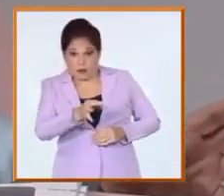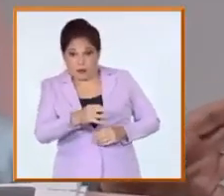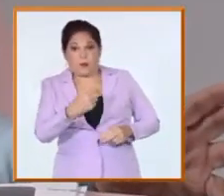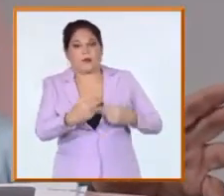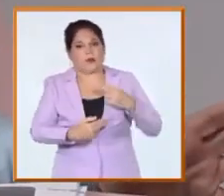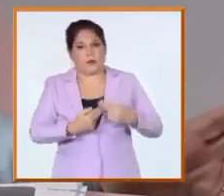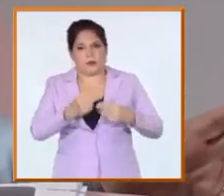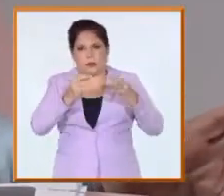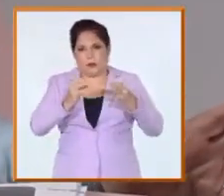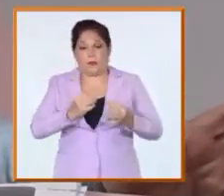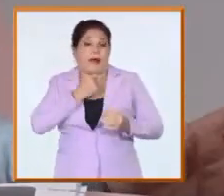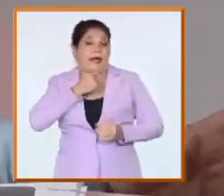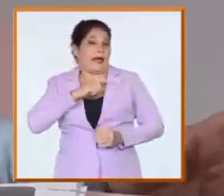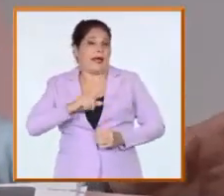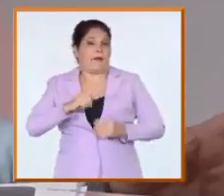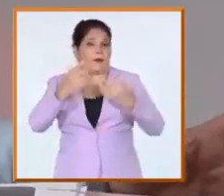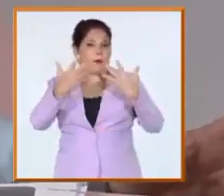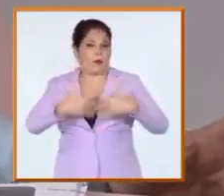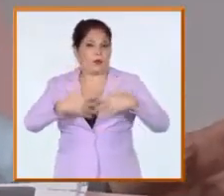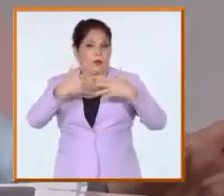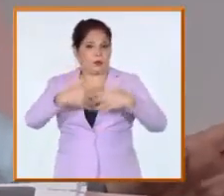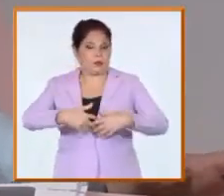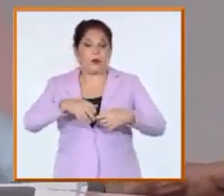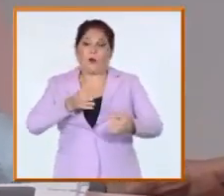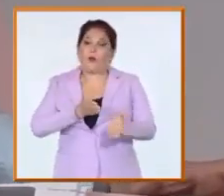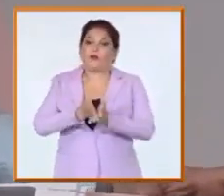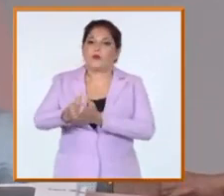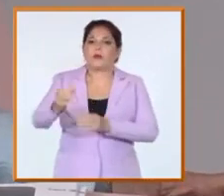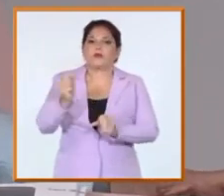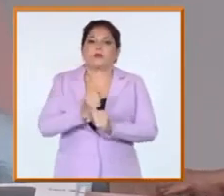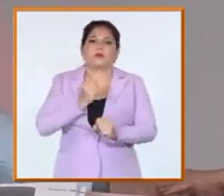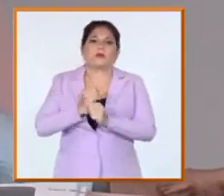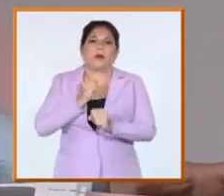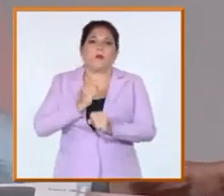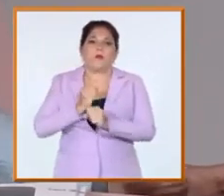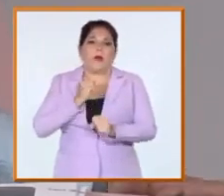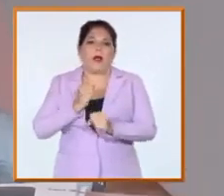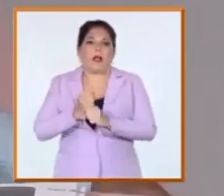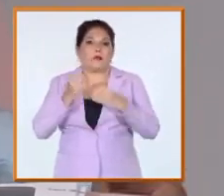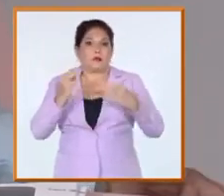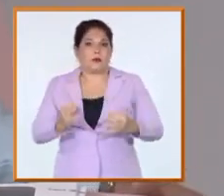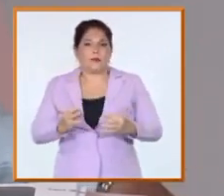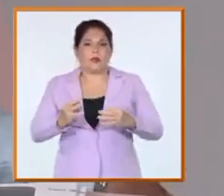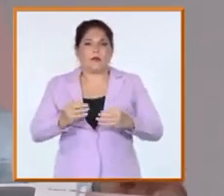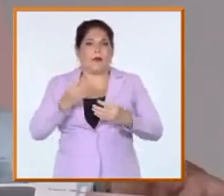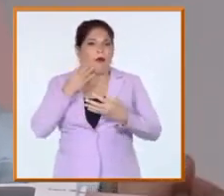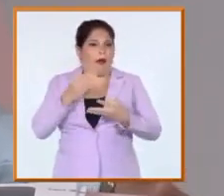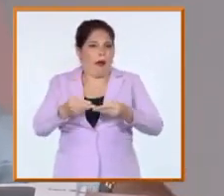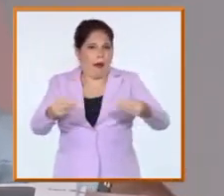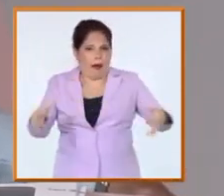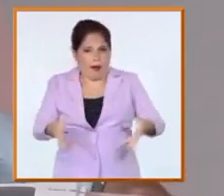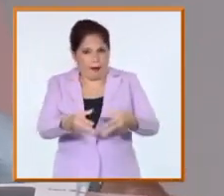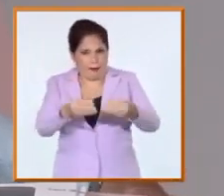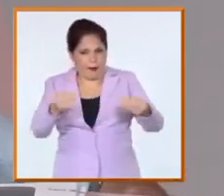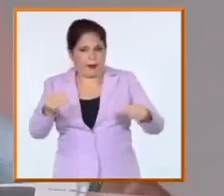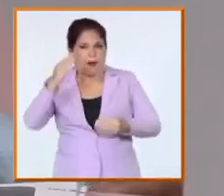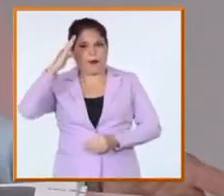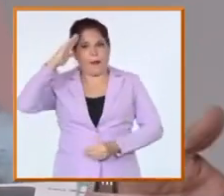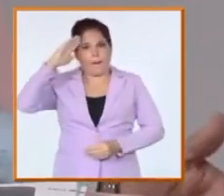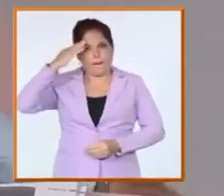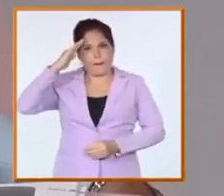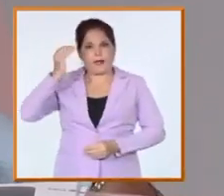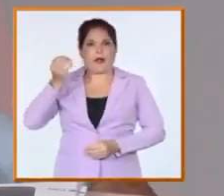por ejemplo en la gran industria tenemos que seguir trabajando con los temas de los áridos no la producción de arena la producción de piedra